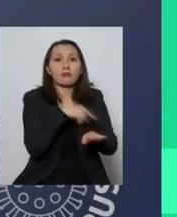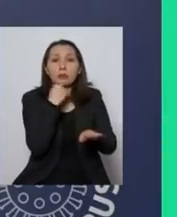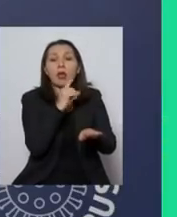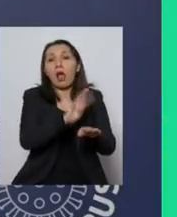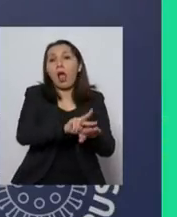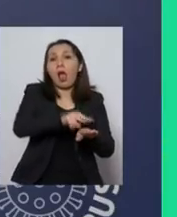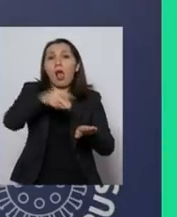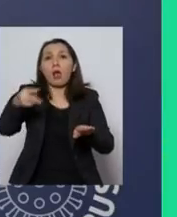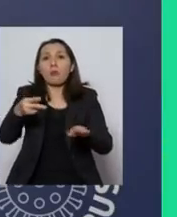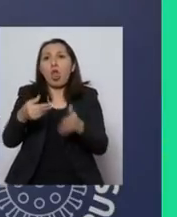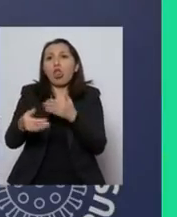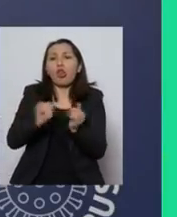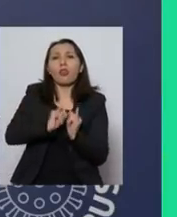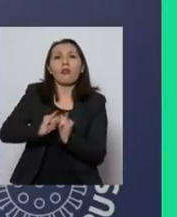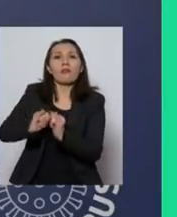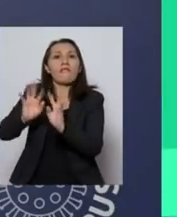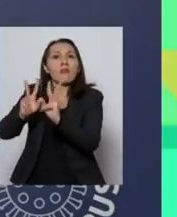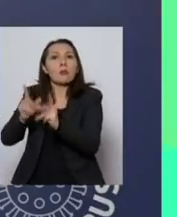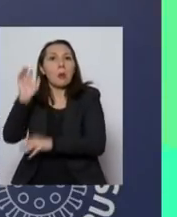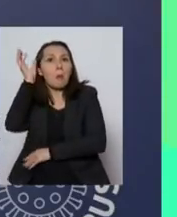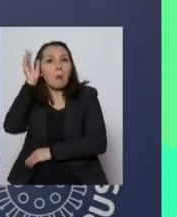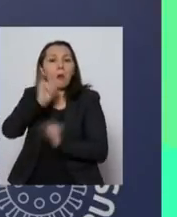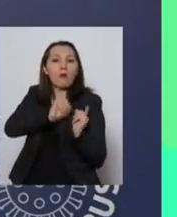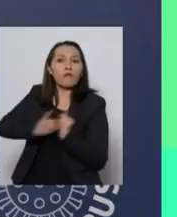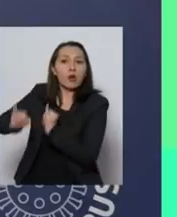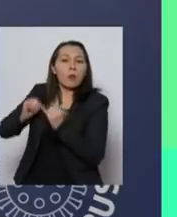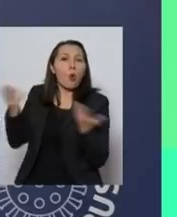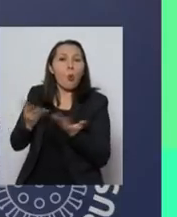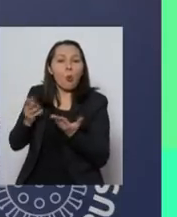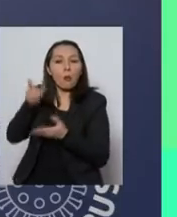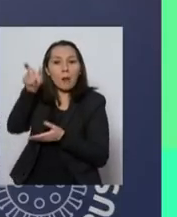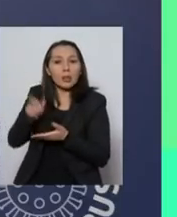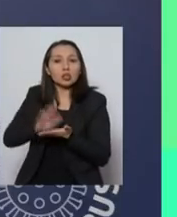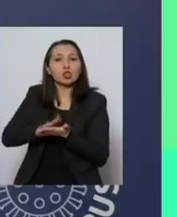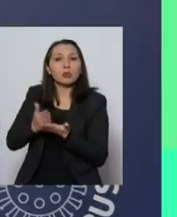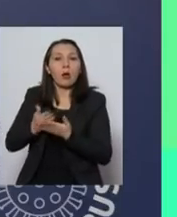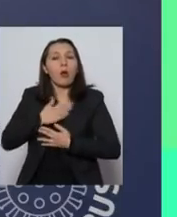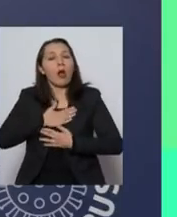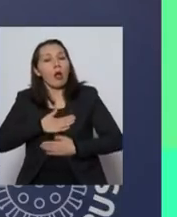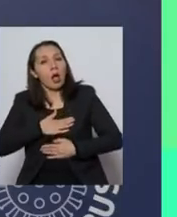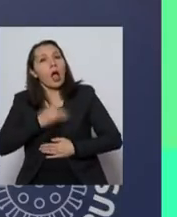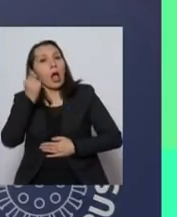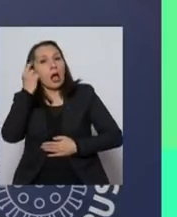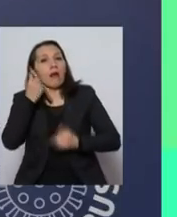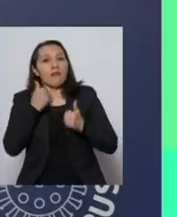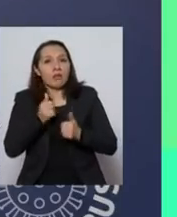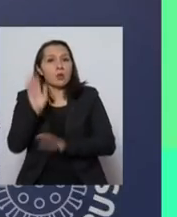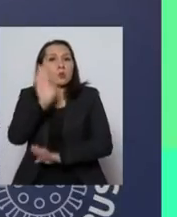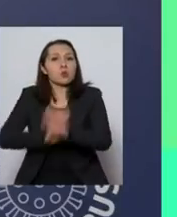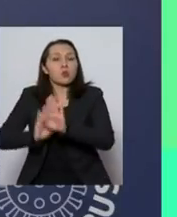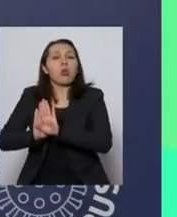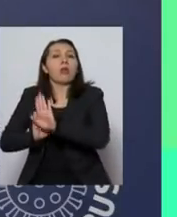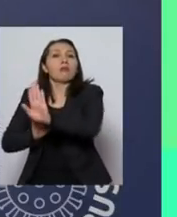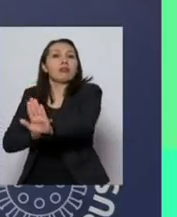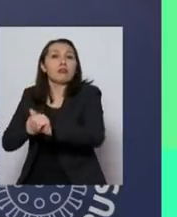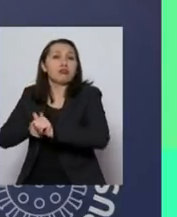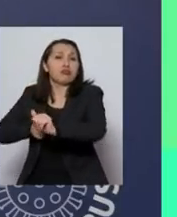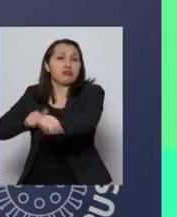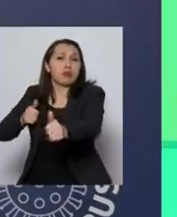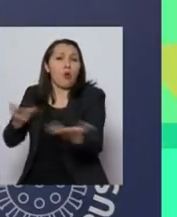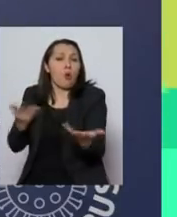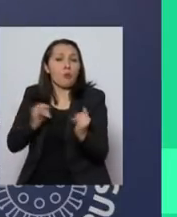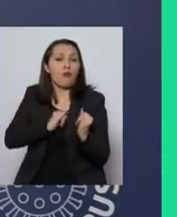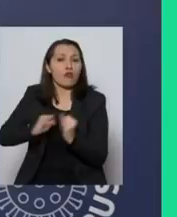¿Cada cuánto, por ejemplo, se les reporta el estado de esa persona para que las familias tengan la tranquilidad de tener la información